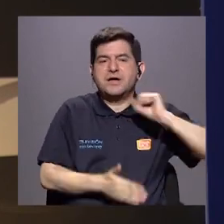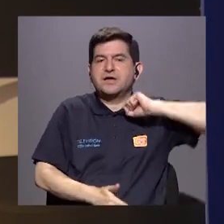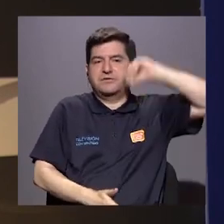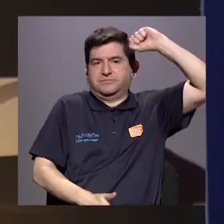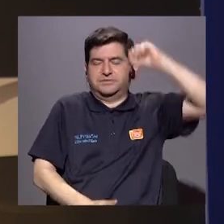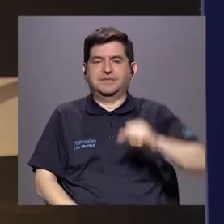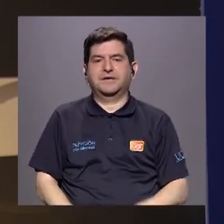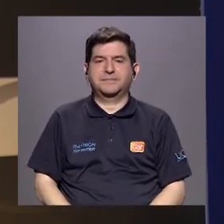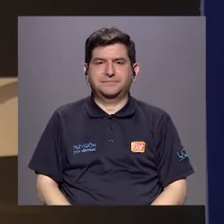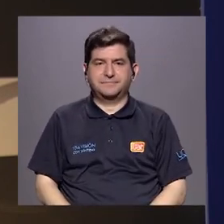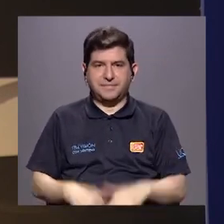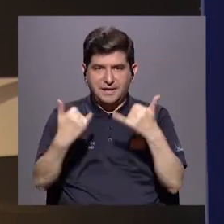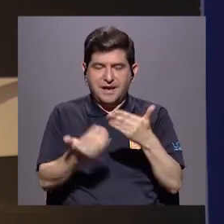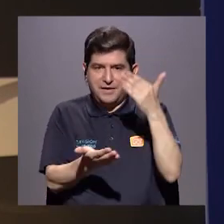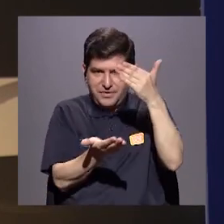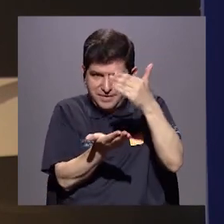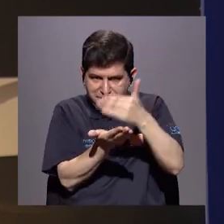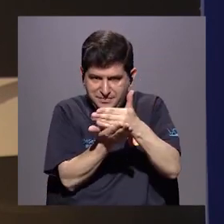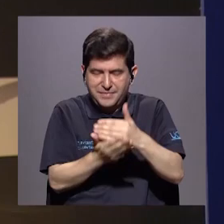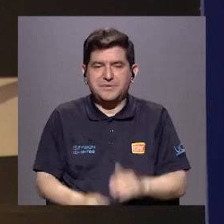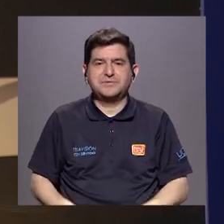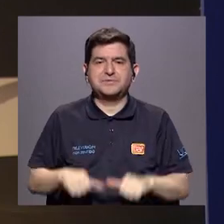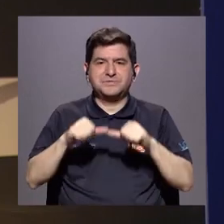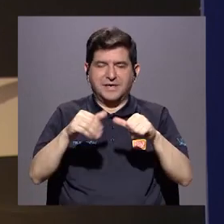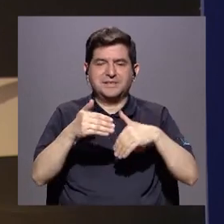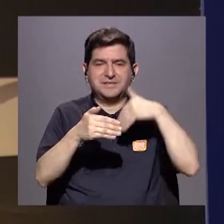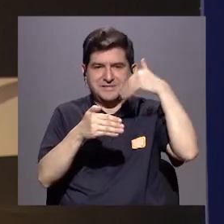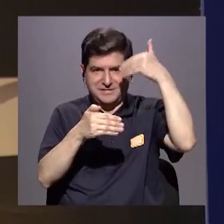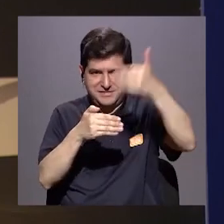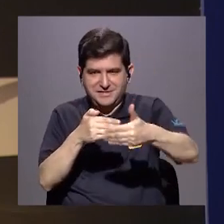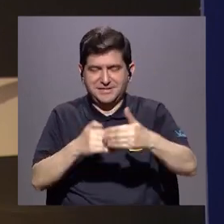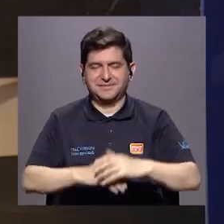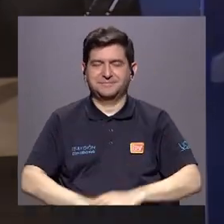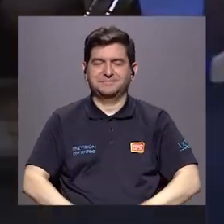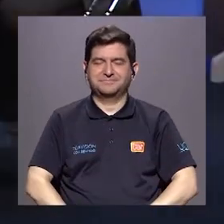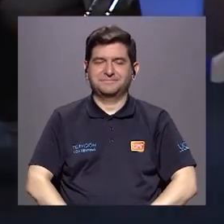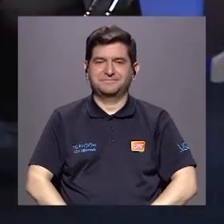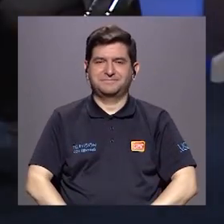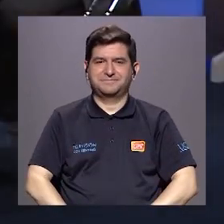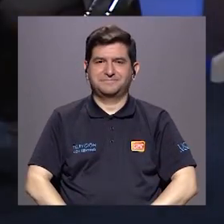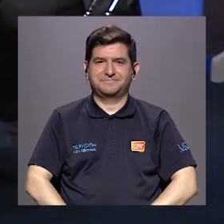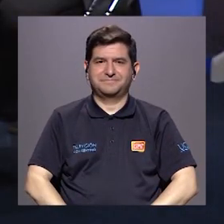vamos a hacer una pequeña pausa y pronto regresaremos